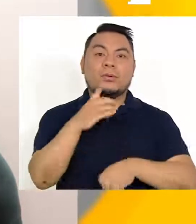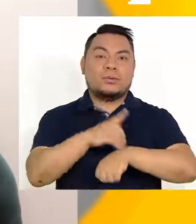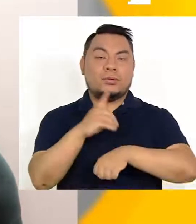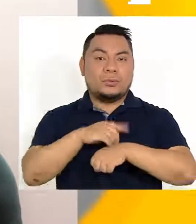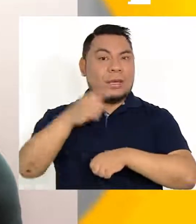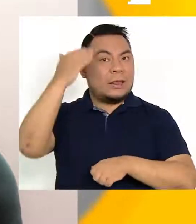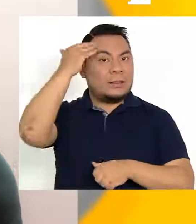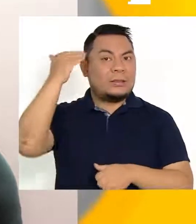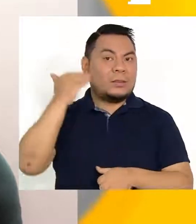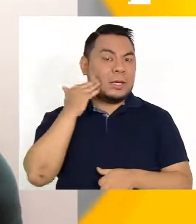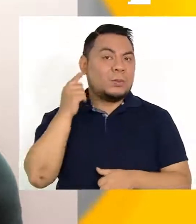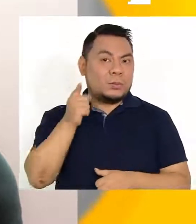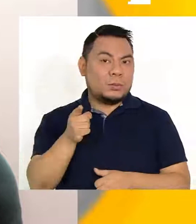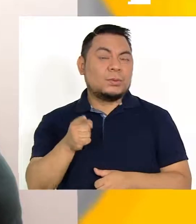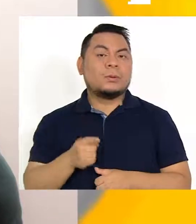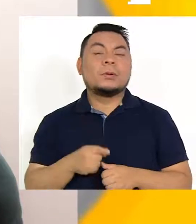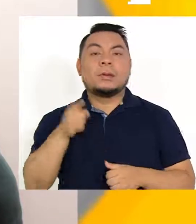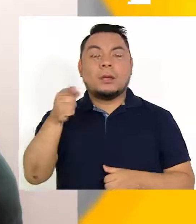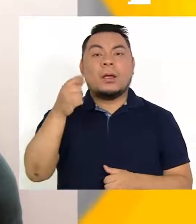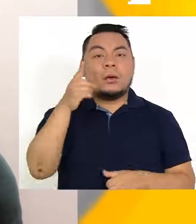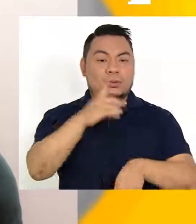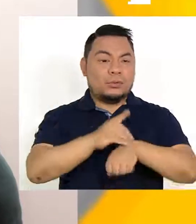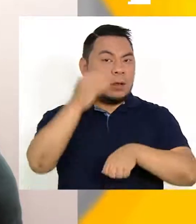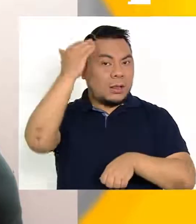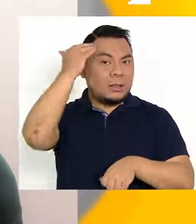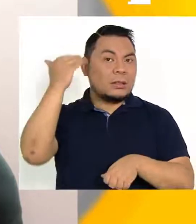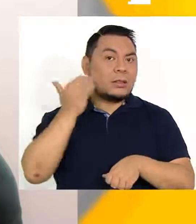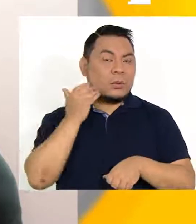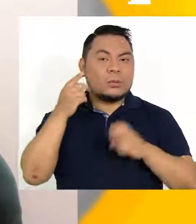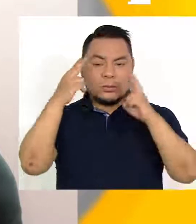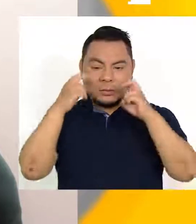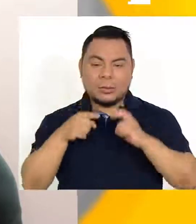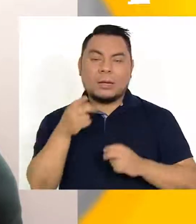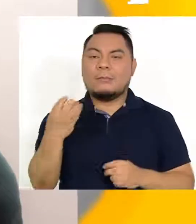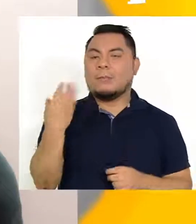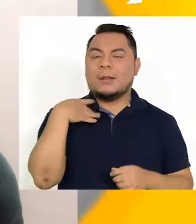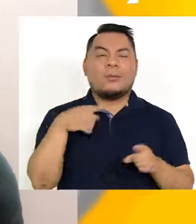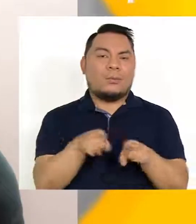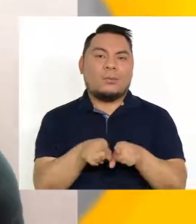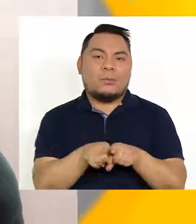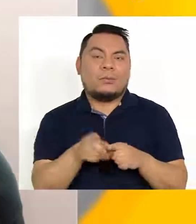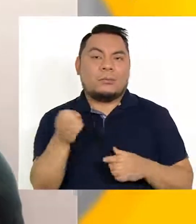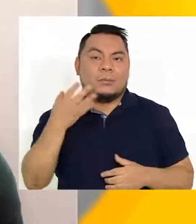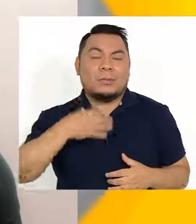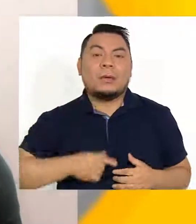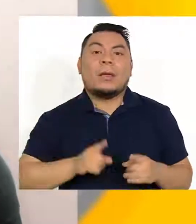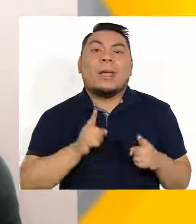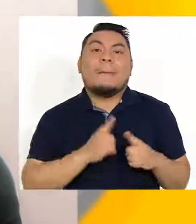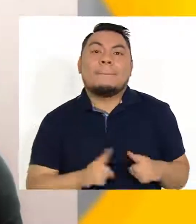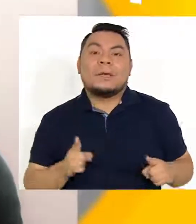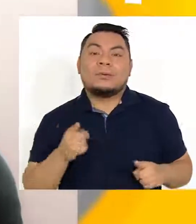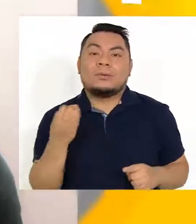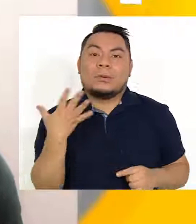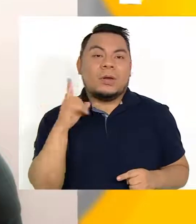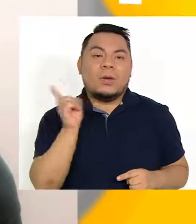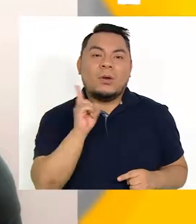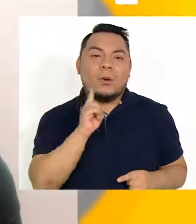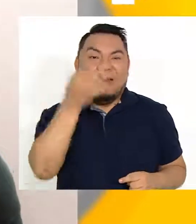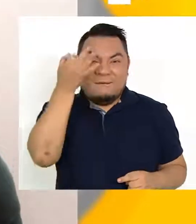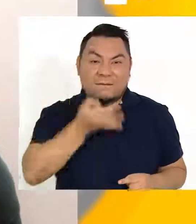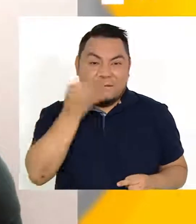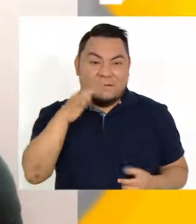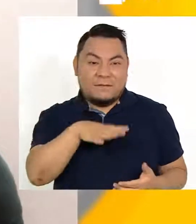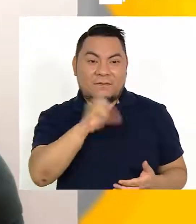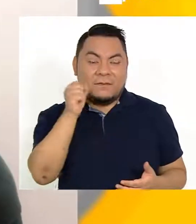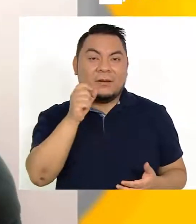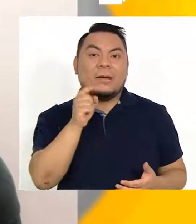neuropediatra y en su momento el neuropediatra me dijo lo mismo, pero que no me lo podía diagnosticar